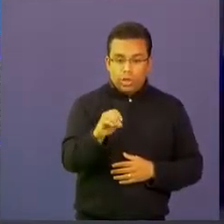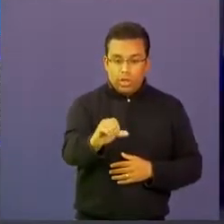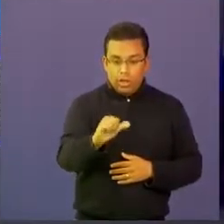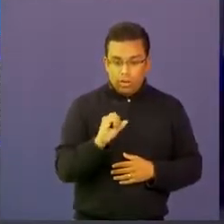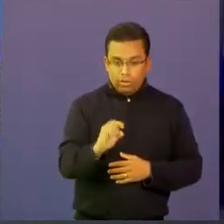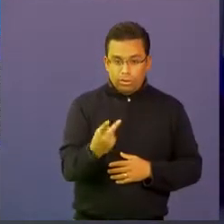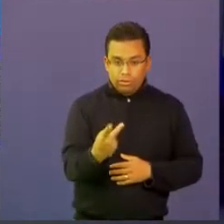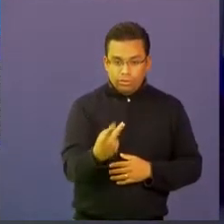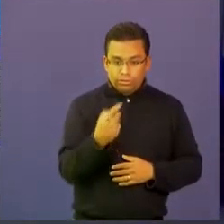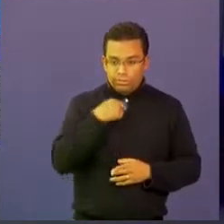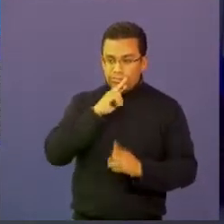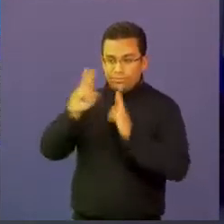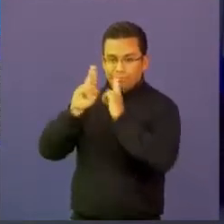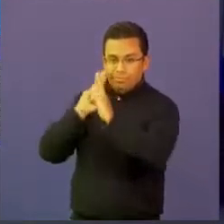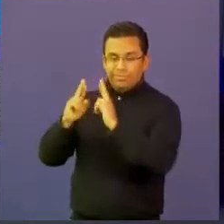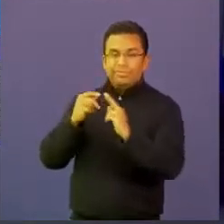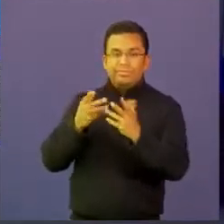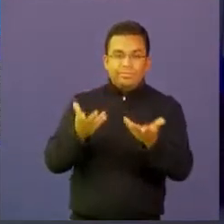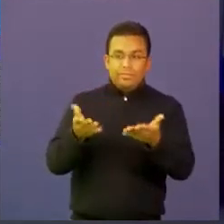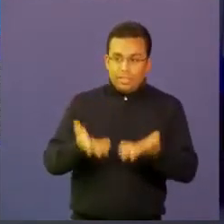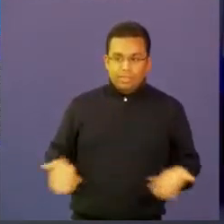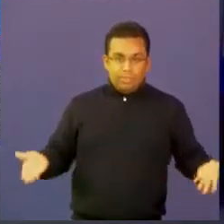a través de pues de ese espacio